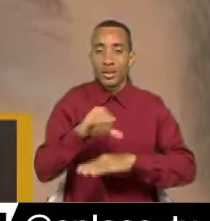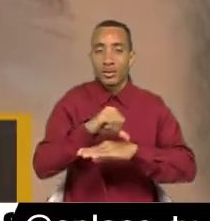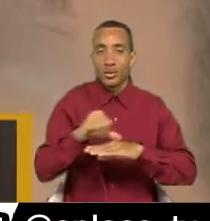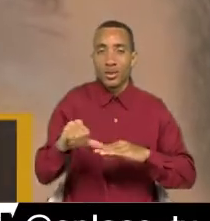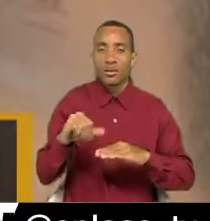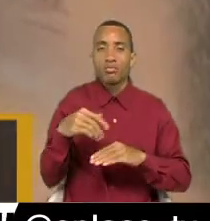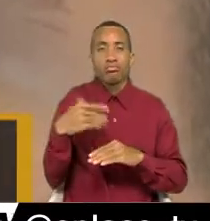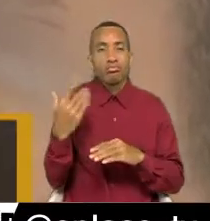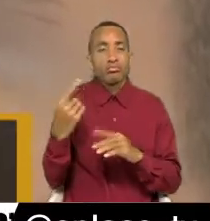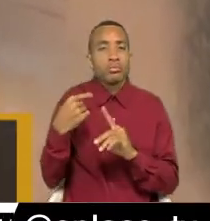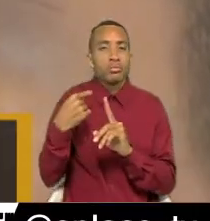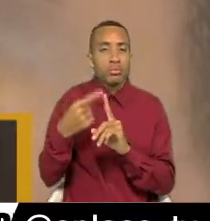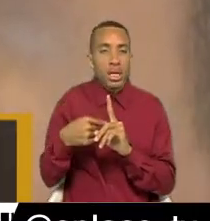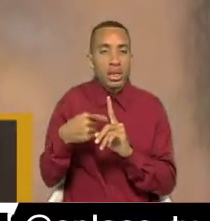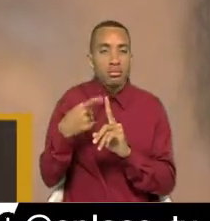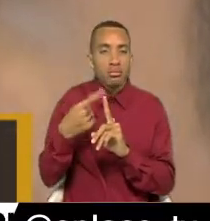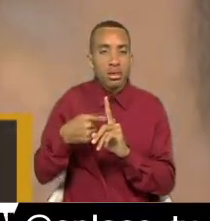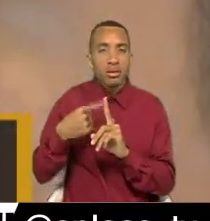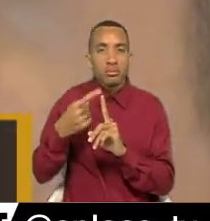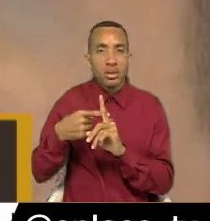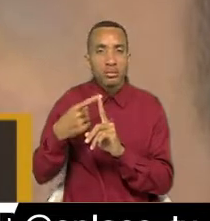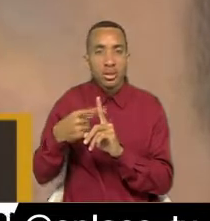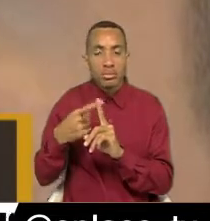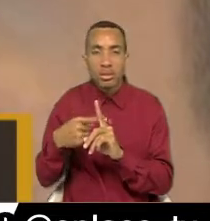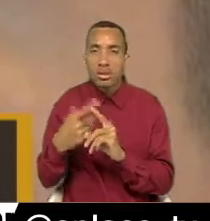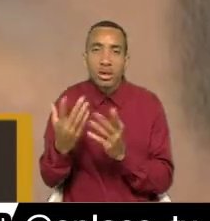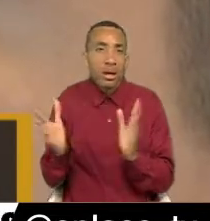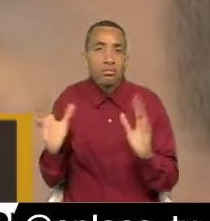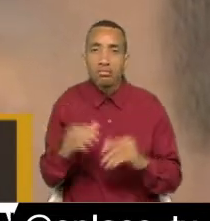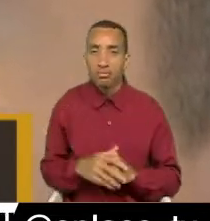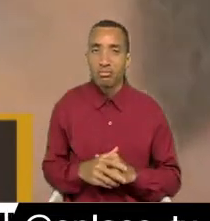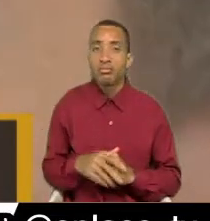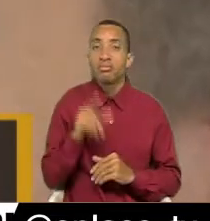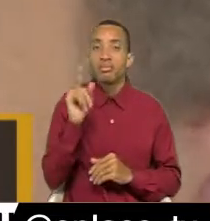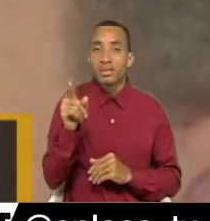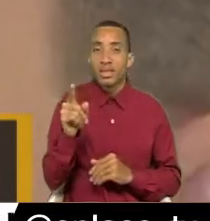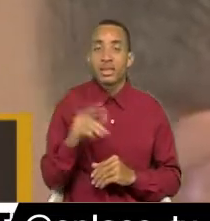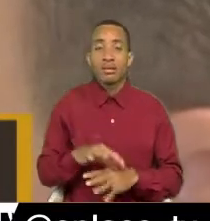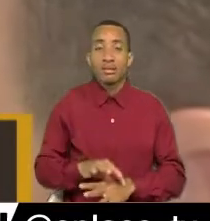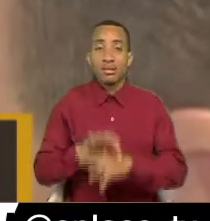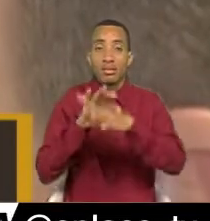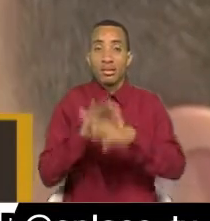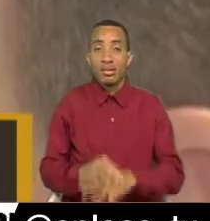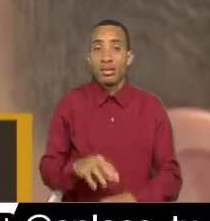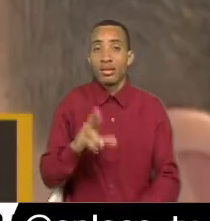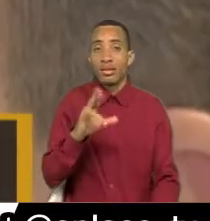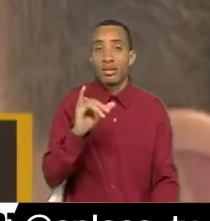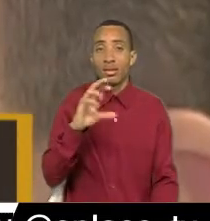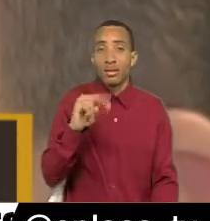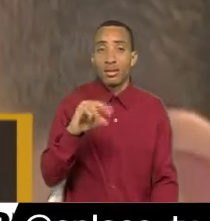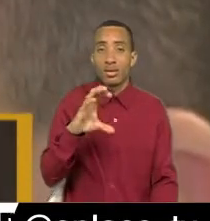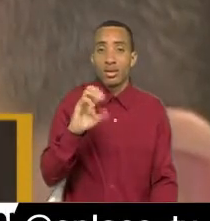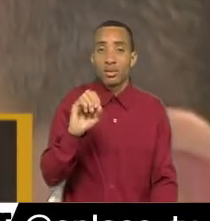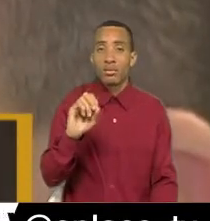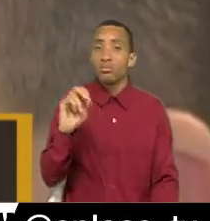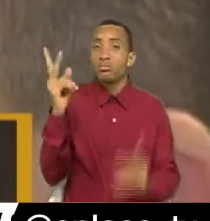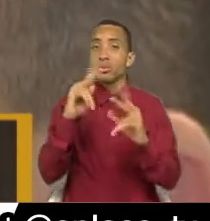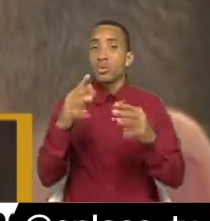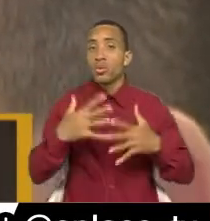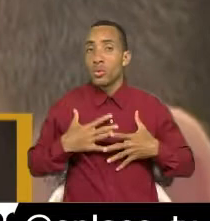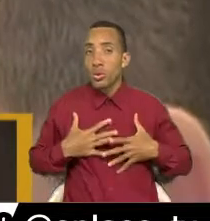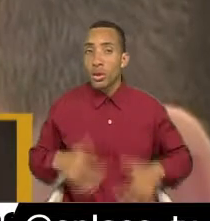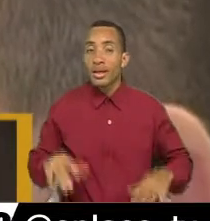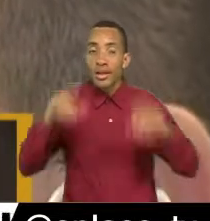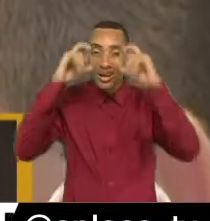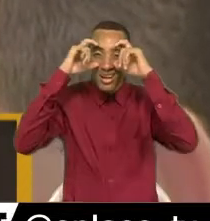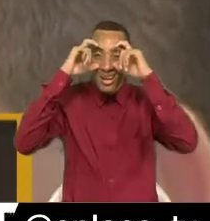crédito, usted lo sabe bien, a crédito, un crédito directo que hace el Centro Ocular Dr. Rincón con todas las personas que se quieran liberar de las gafas